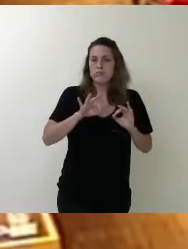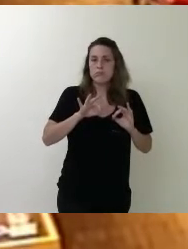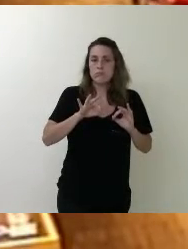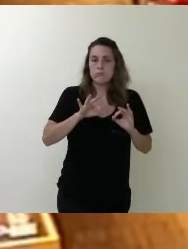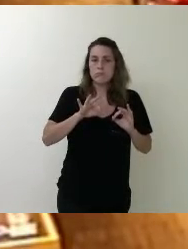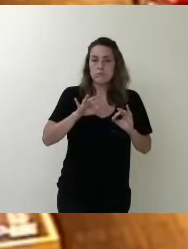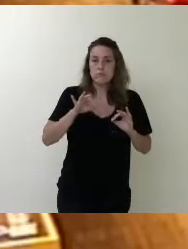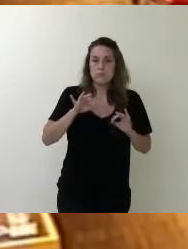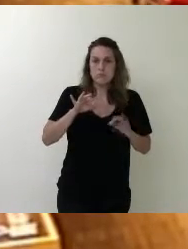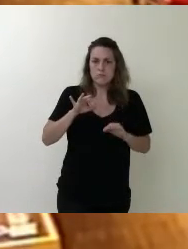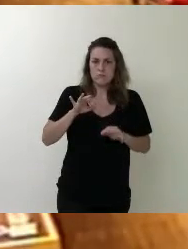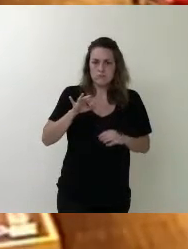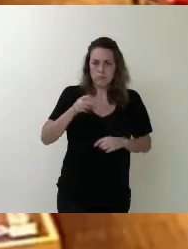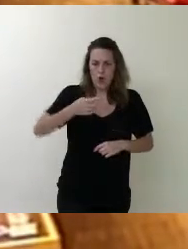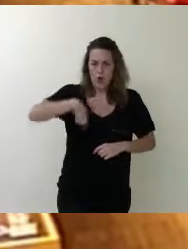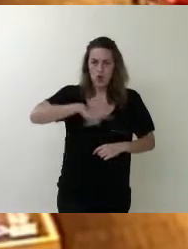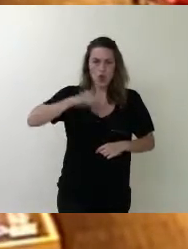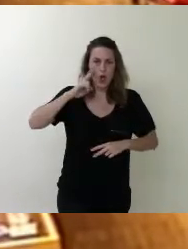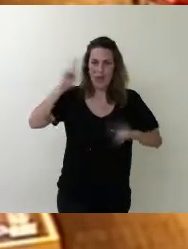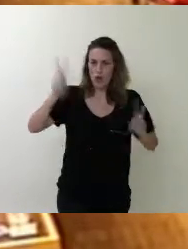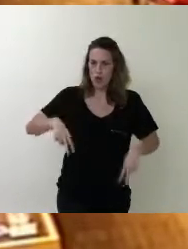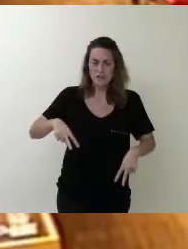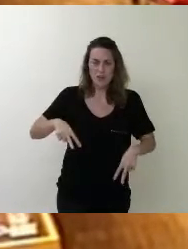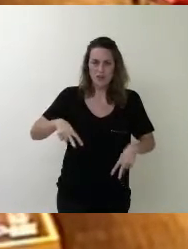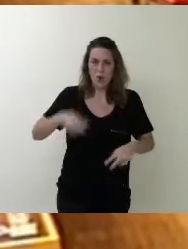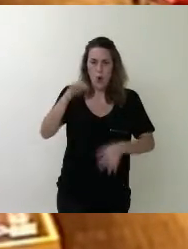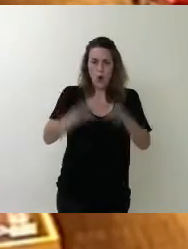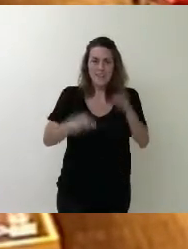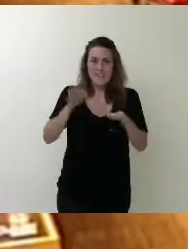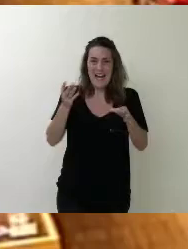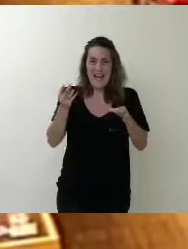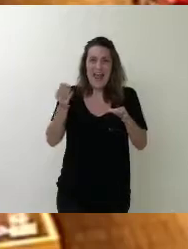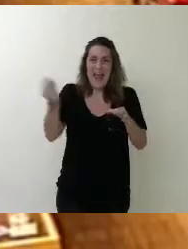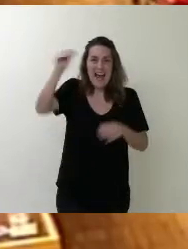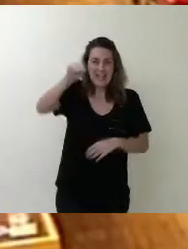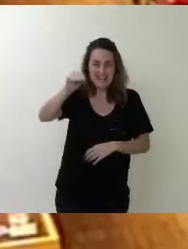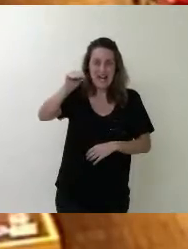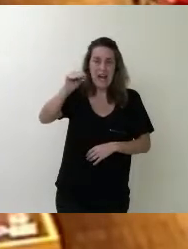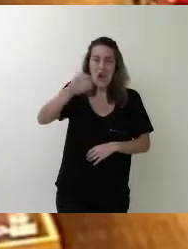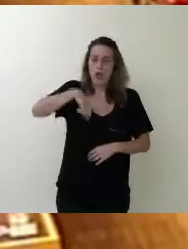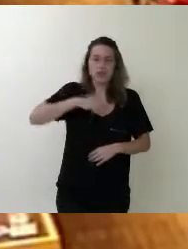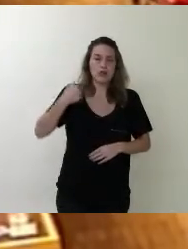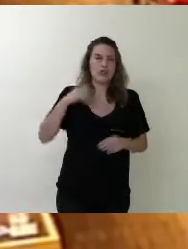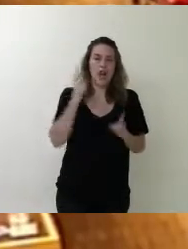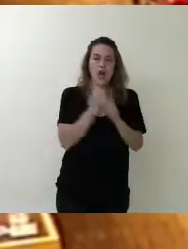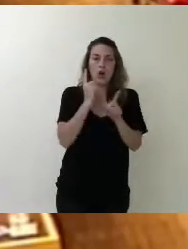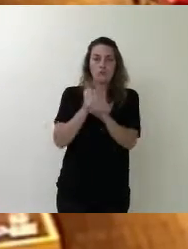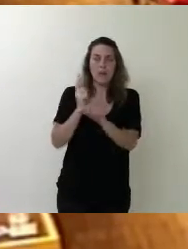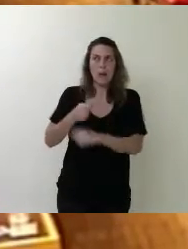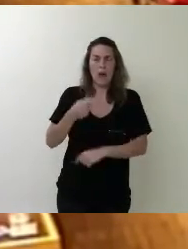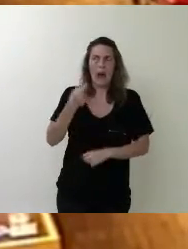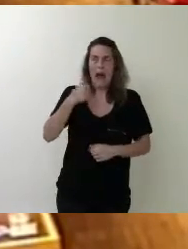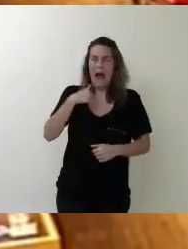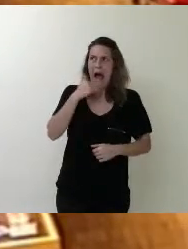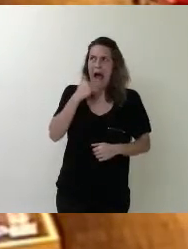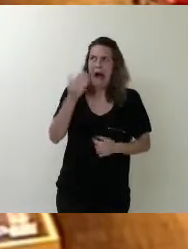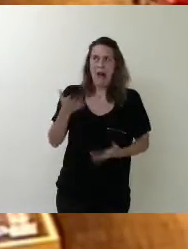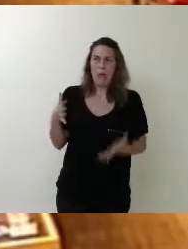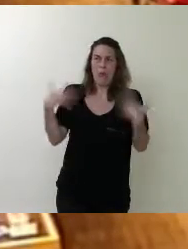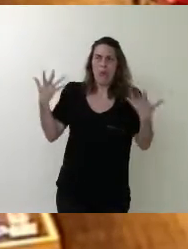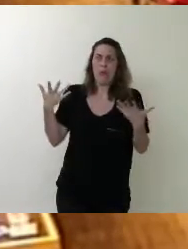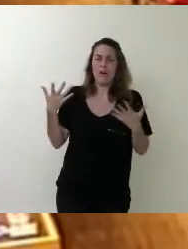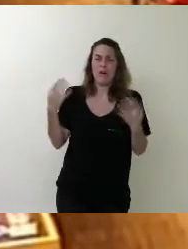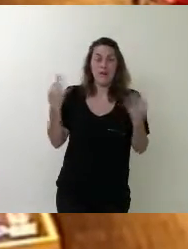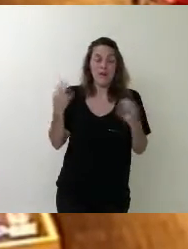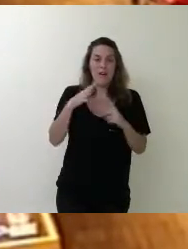Hemos votado en contra de todos los reconocimientos extrajudiciales. Lo que sí me sorprende de este reconocimiento extrajudicial es que la mayoría de las facturas, que son